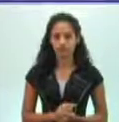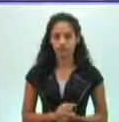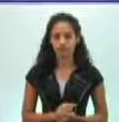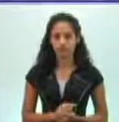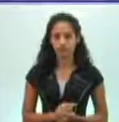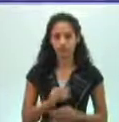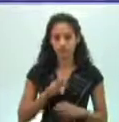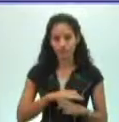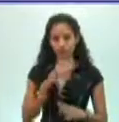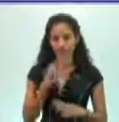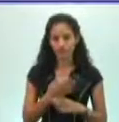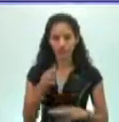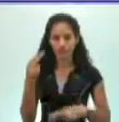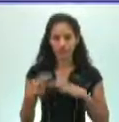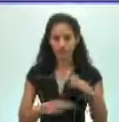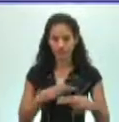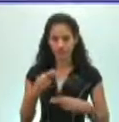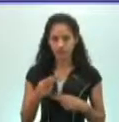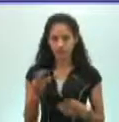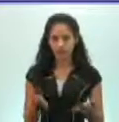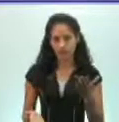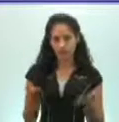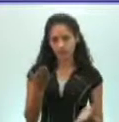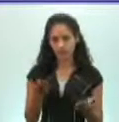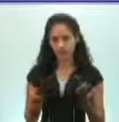Y luego realizar la comparación.